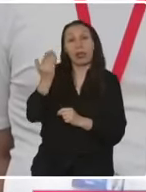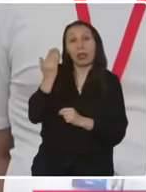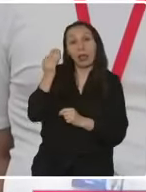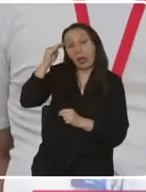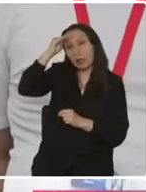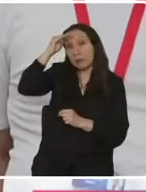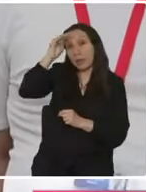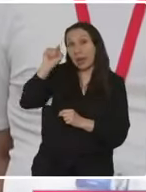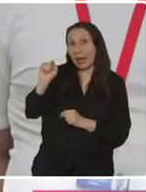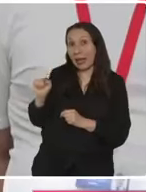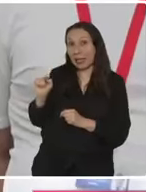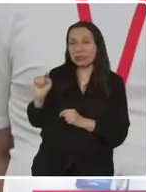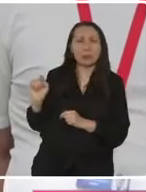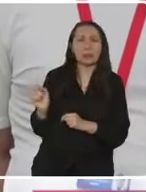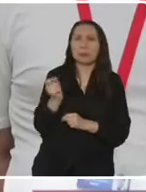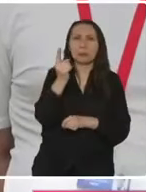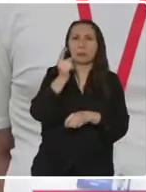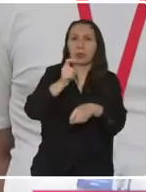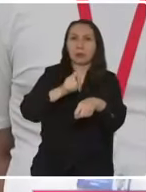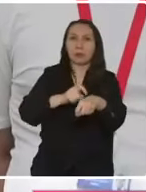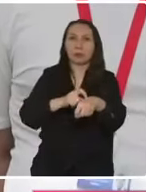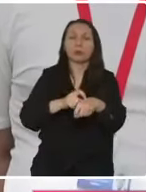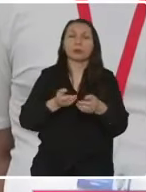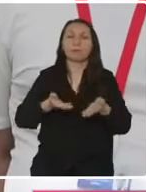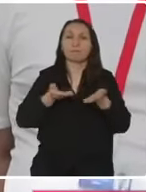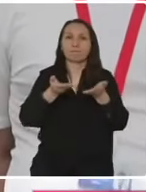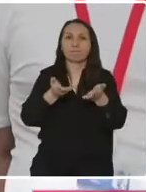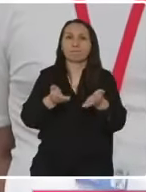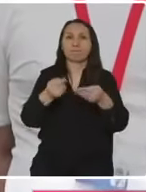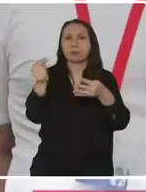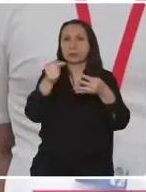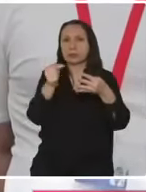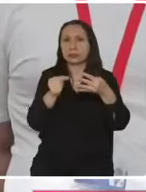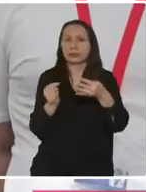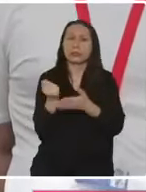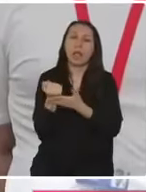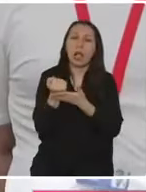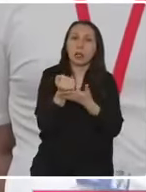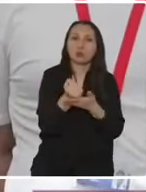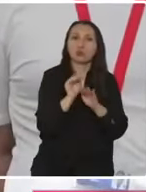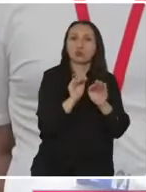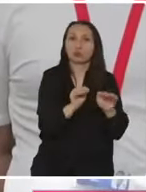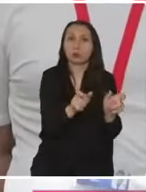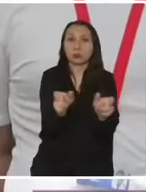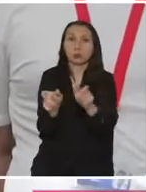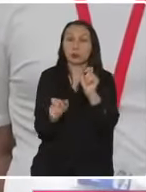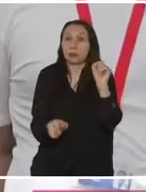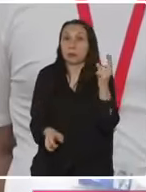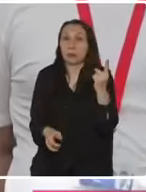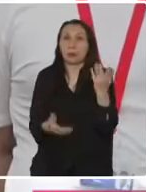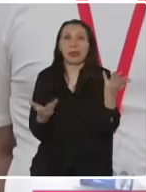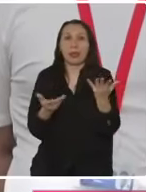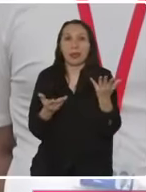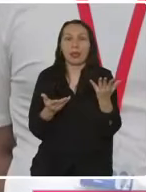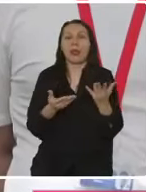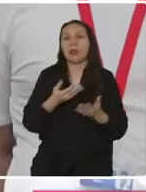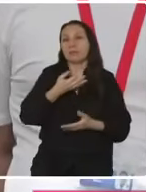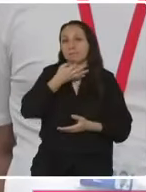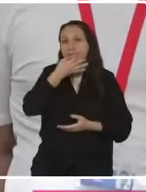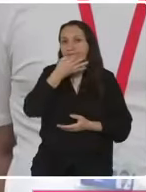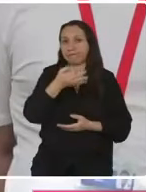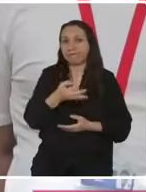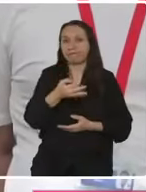esa experiencia acumulada, desde un primer momento se ha dispuesto una serie de refuerzos para la seguridad. El primero de ellos es la declaración